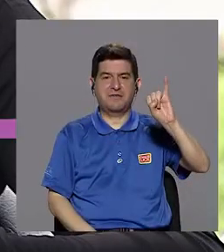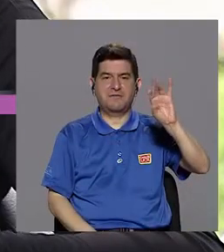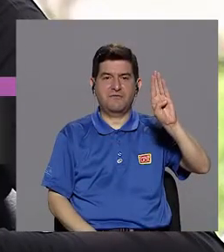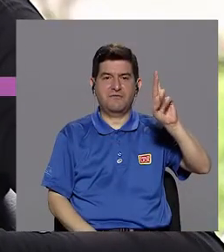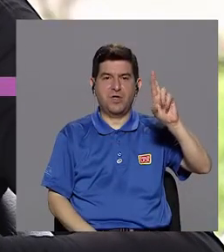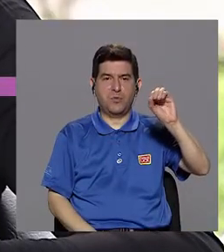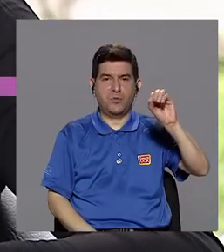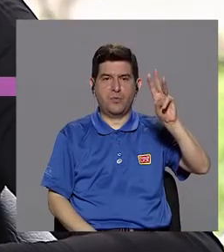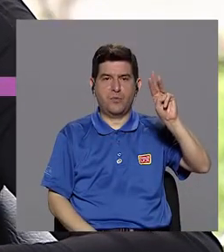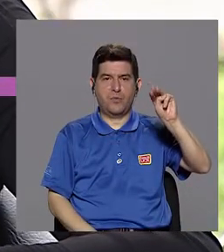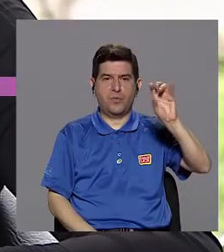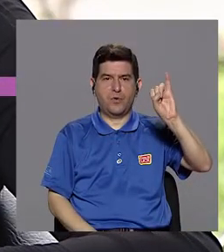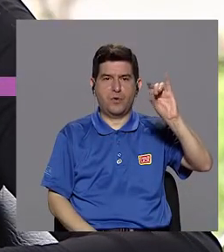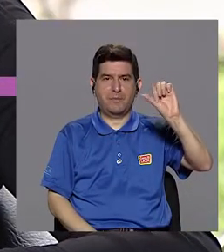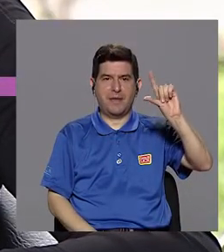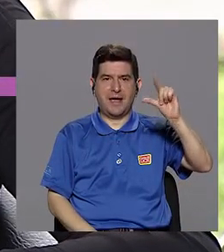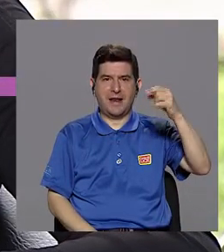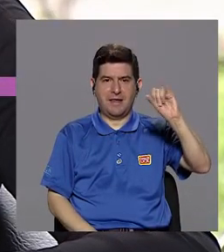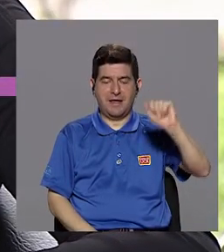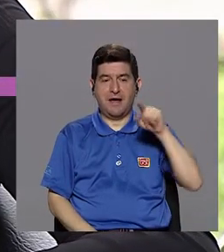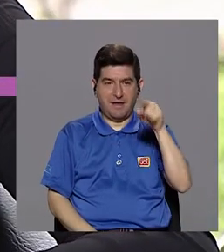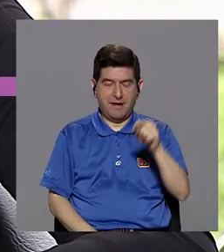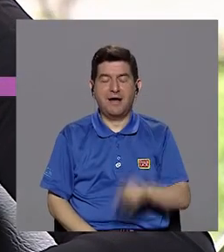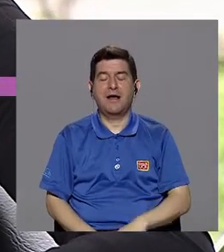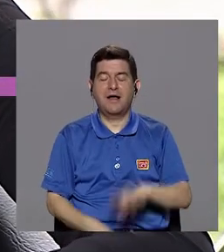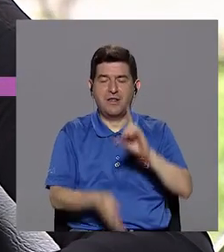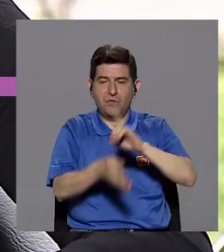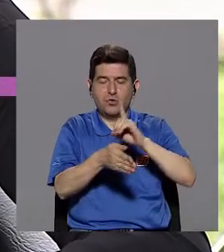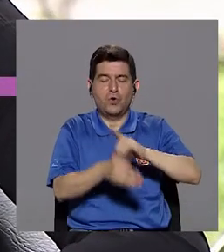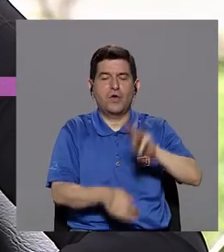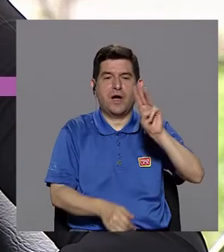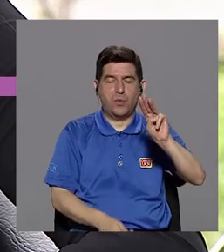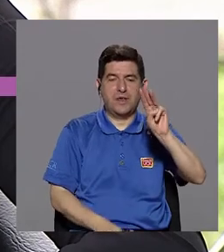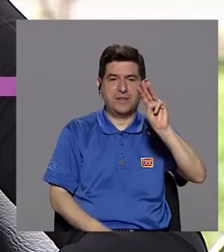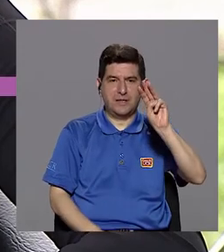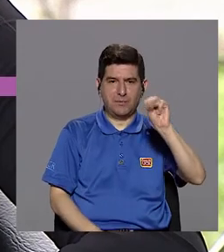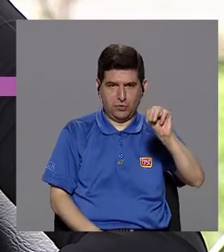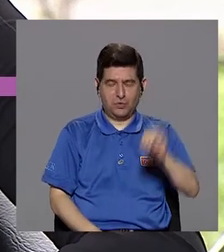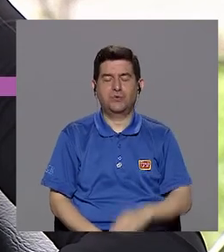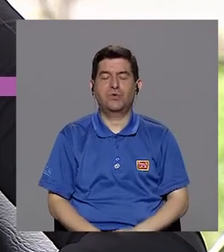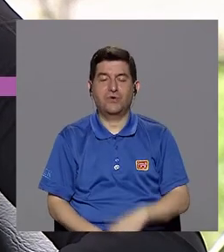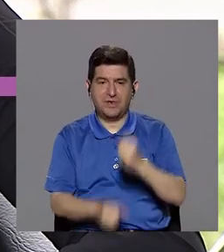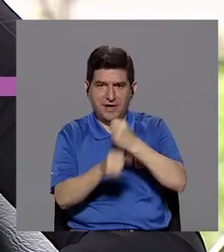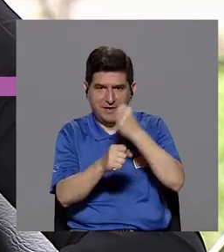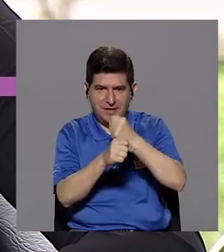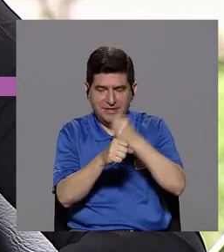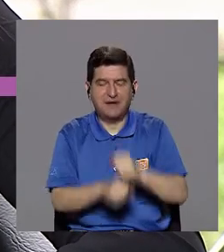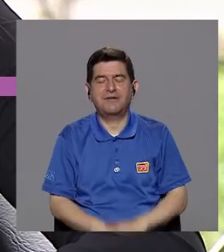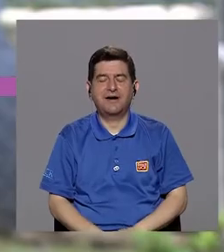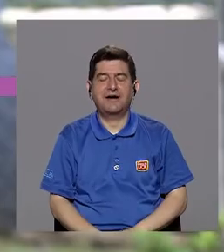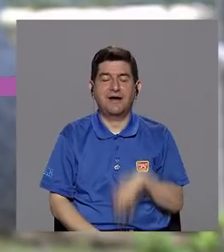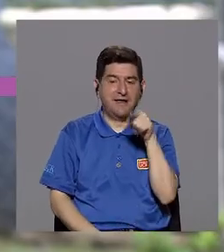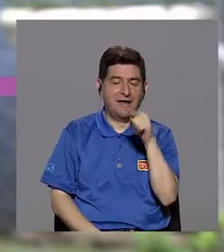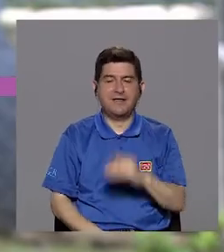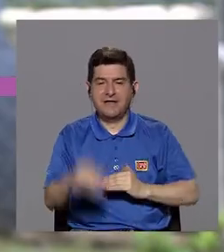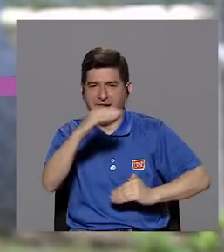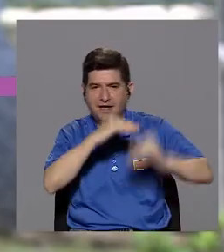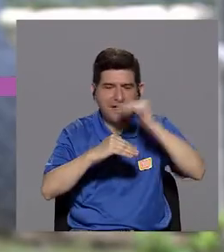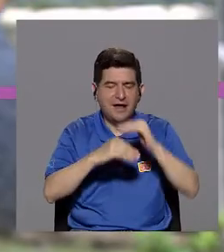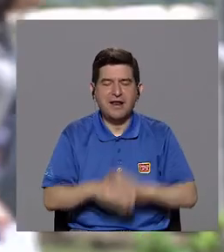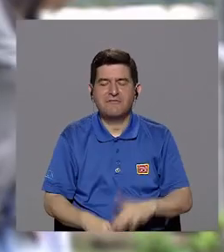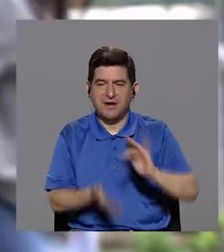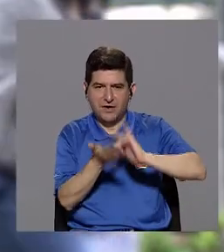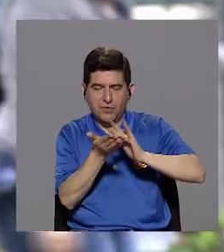ello nos acompaña la doctora Wendy Montor de Ayas Farmacéutica, trabaja en la Facultad de Farmacia también como docente y además